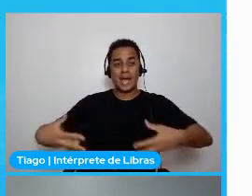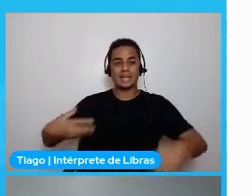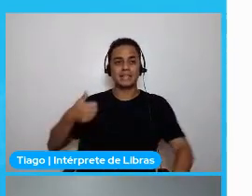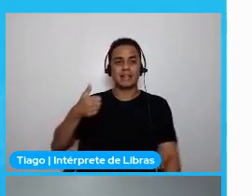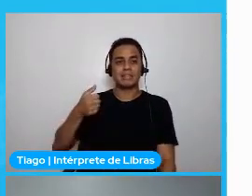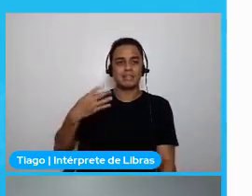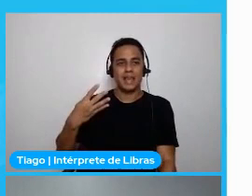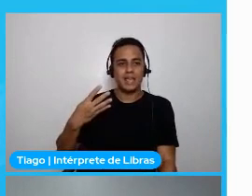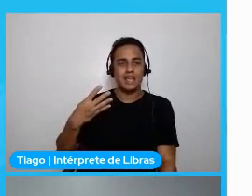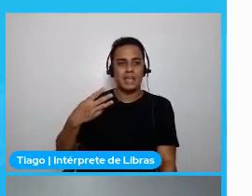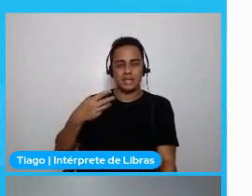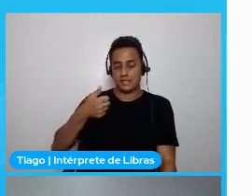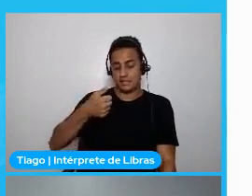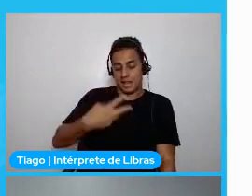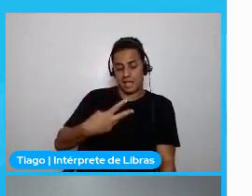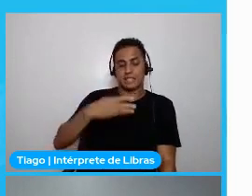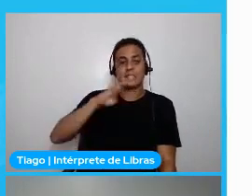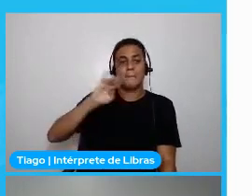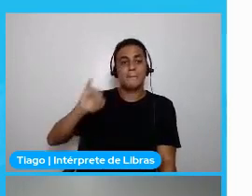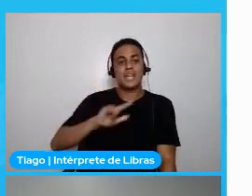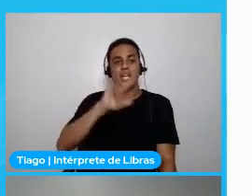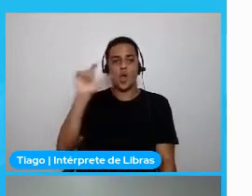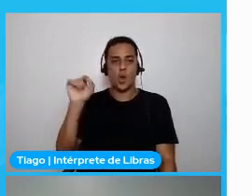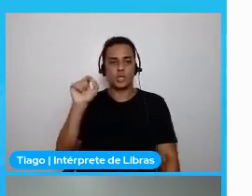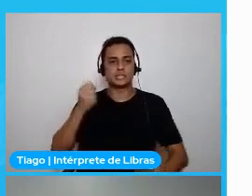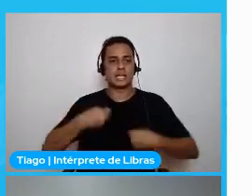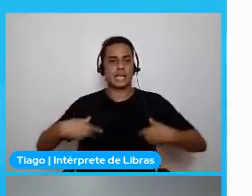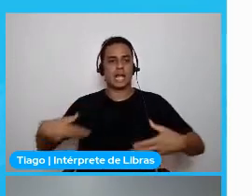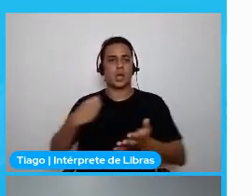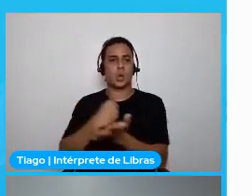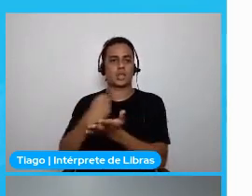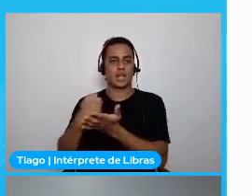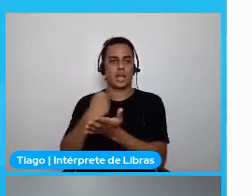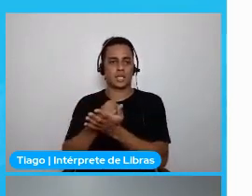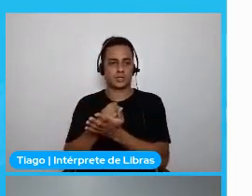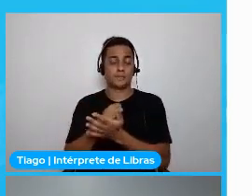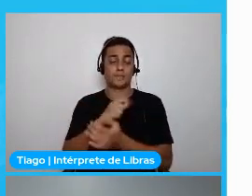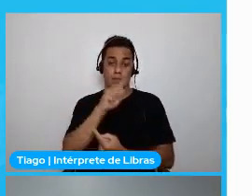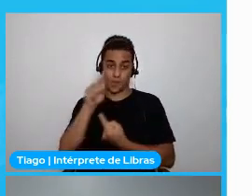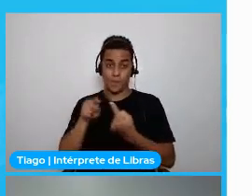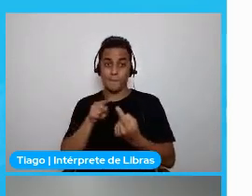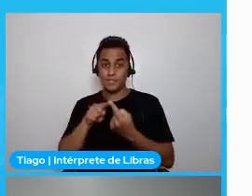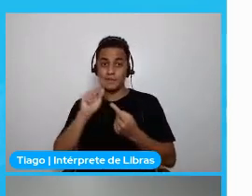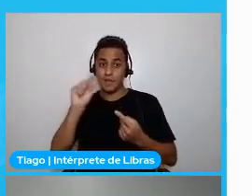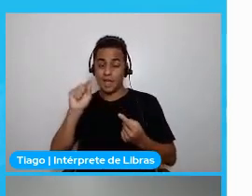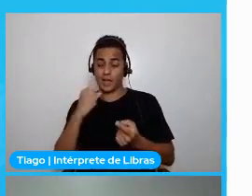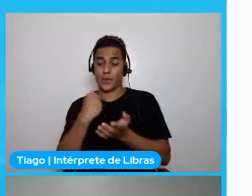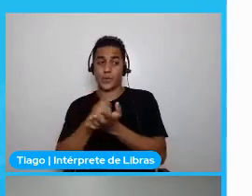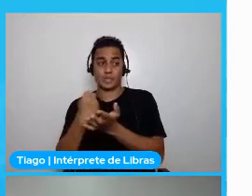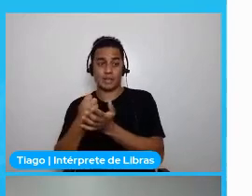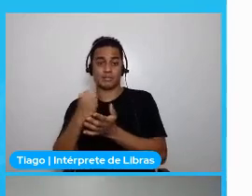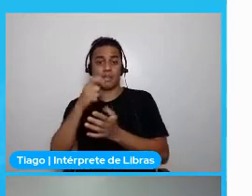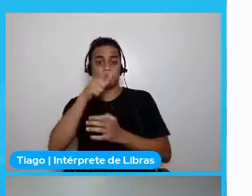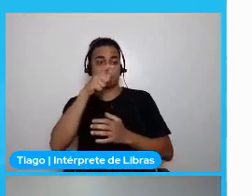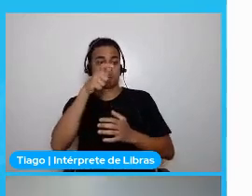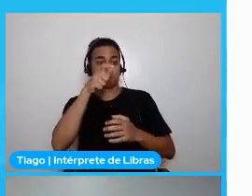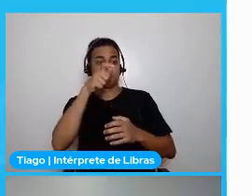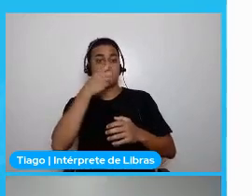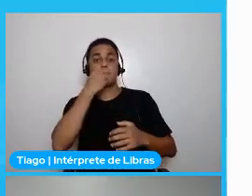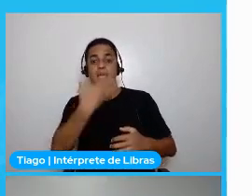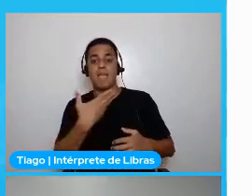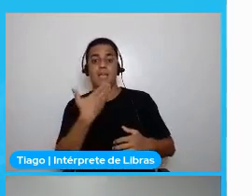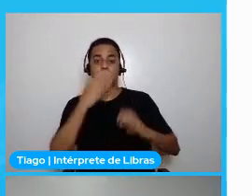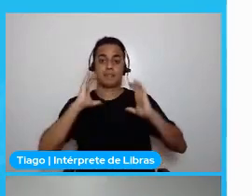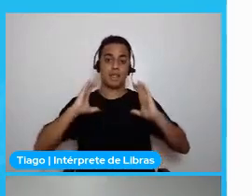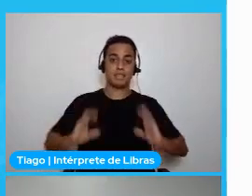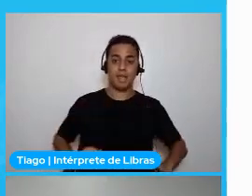dólares en contratos. Y la idea de que estos contratos sean para el bienestar público, para contratar bienes, obras y servicios vitales